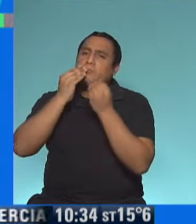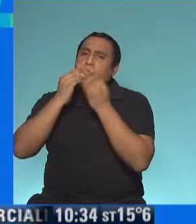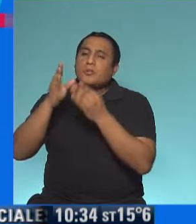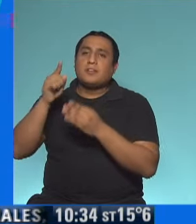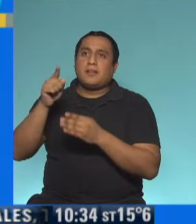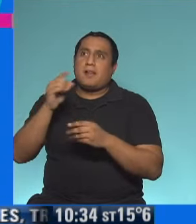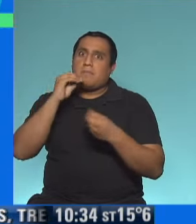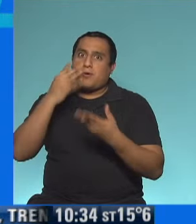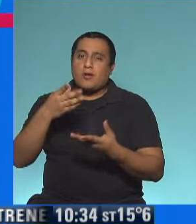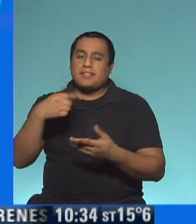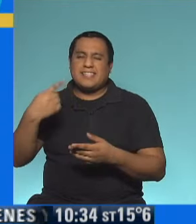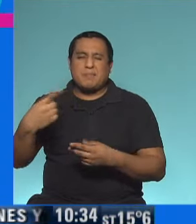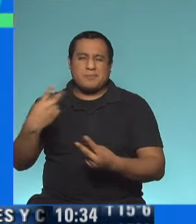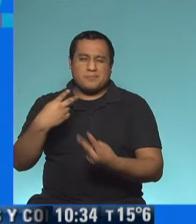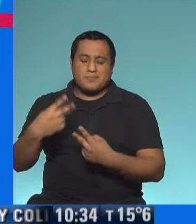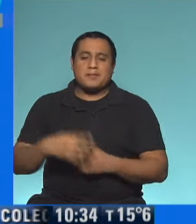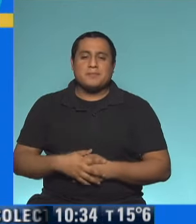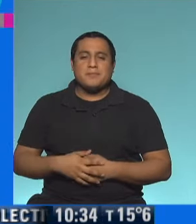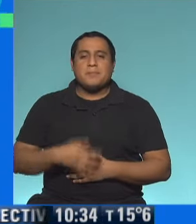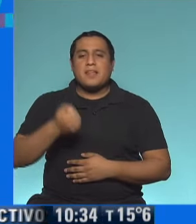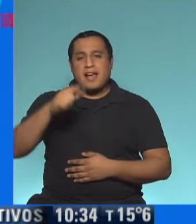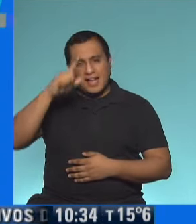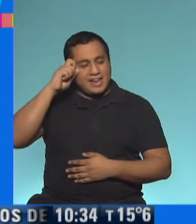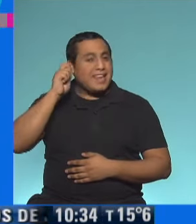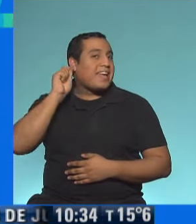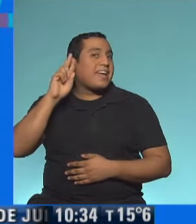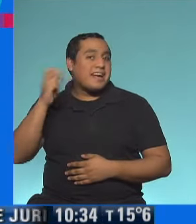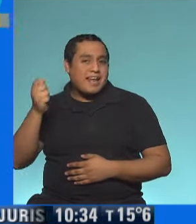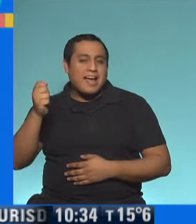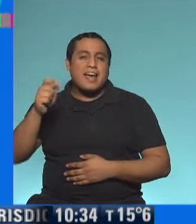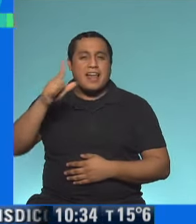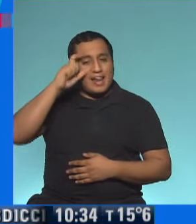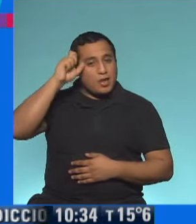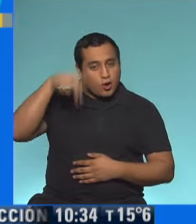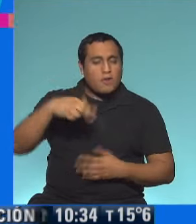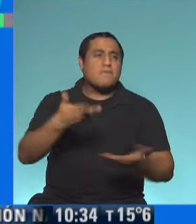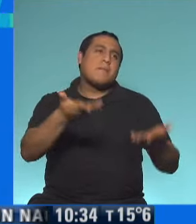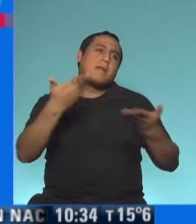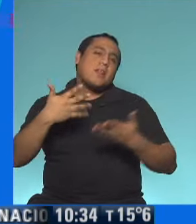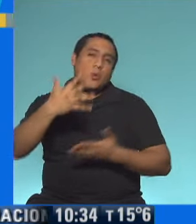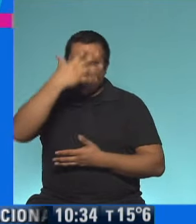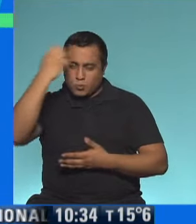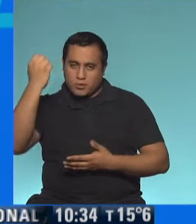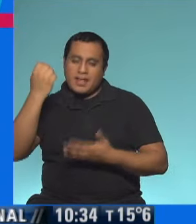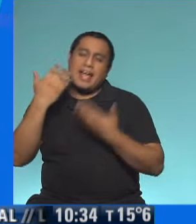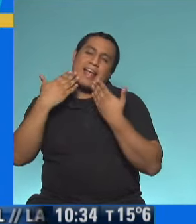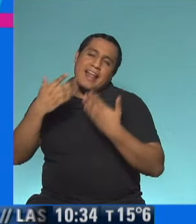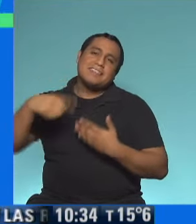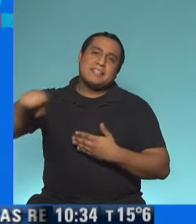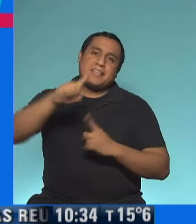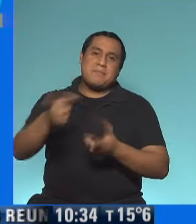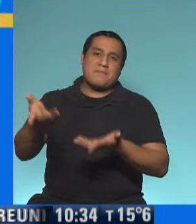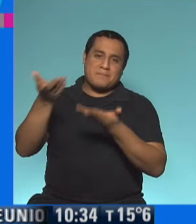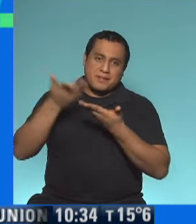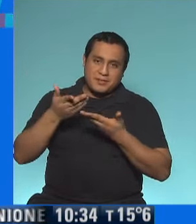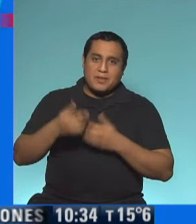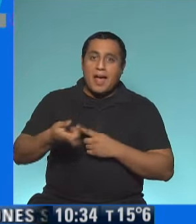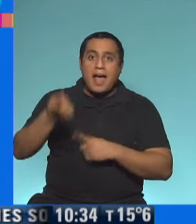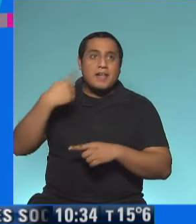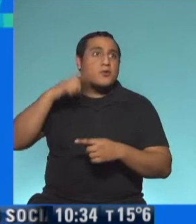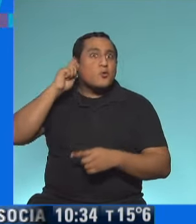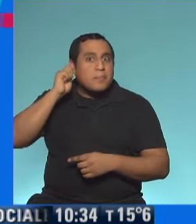mira las clases de primero. Beso grande, sí. Alegra y León, bienvenida, Nuria. Gracias. Bienvenidos a ustedes también. Ayer cumplí 7,